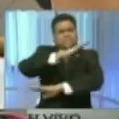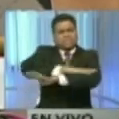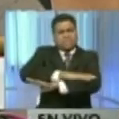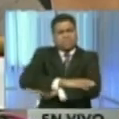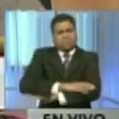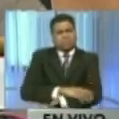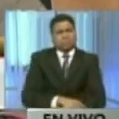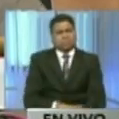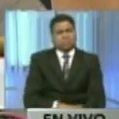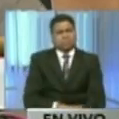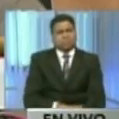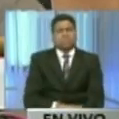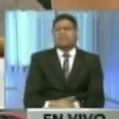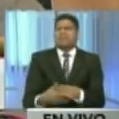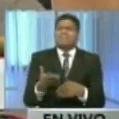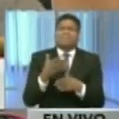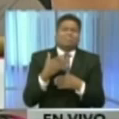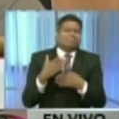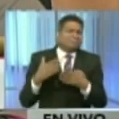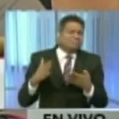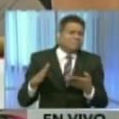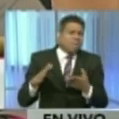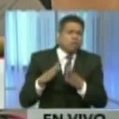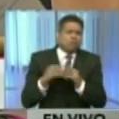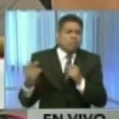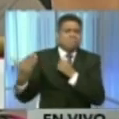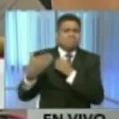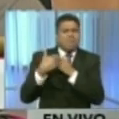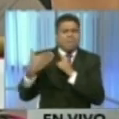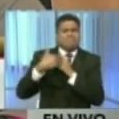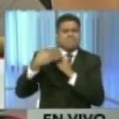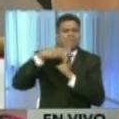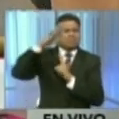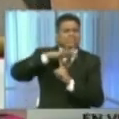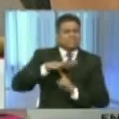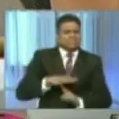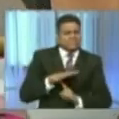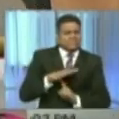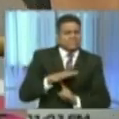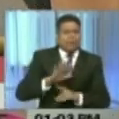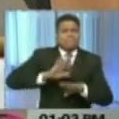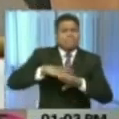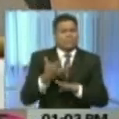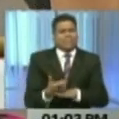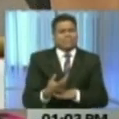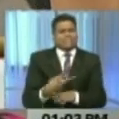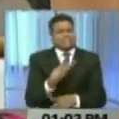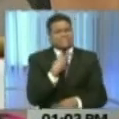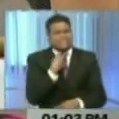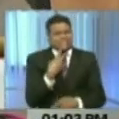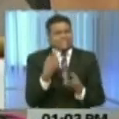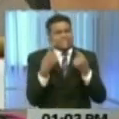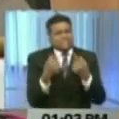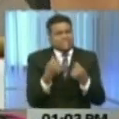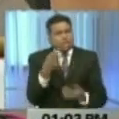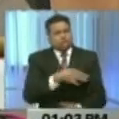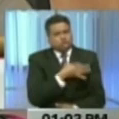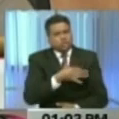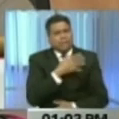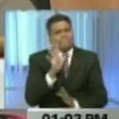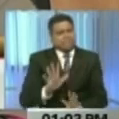de desprestigio contra nuestro país, porque lo afectan económicamente, porque lo afectan financiera y